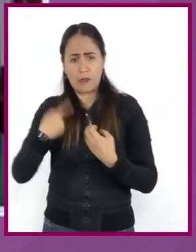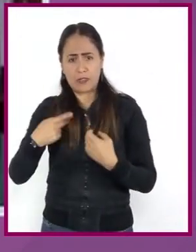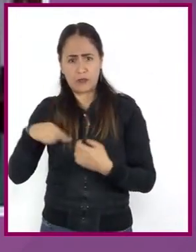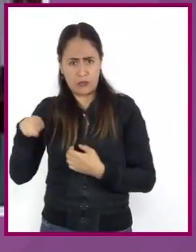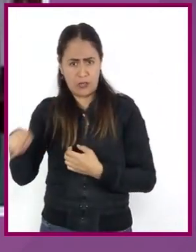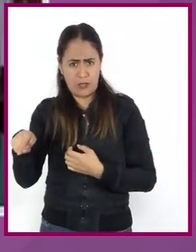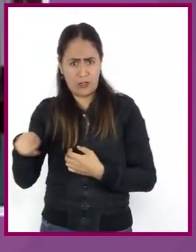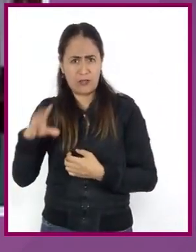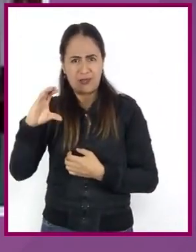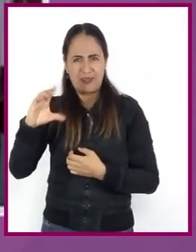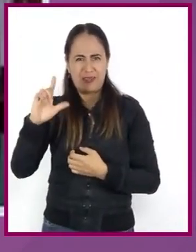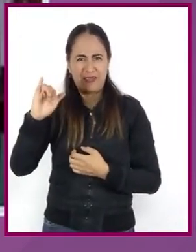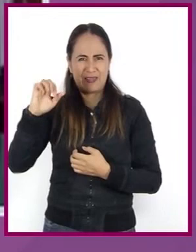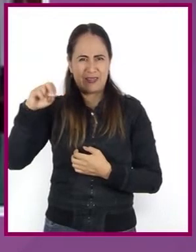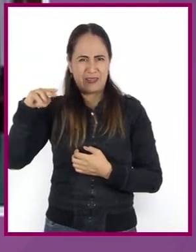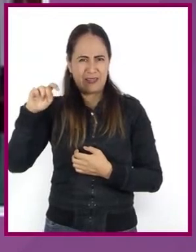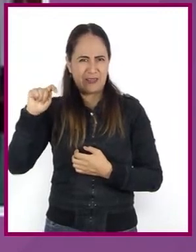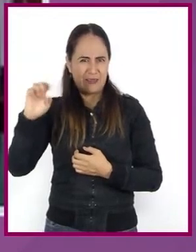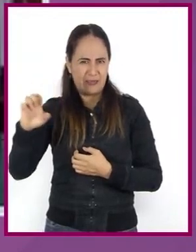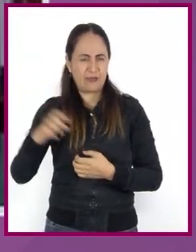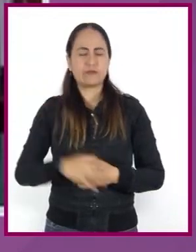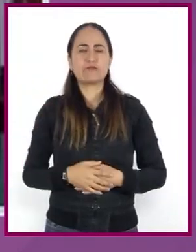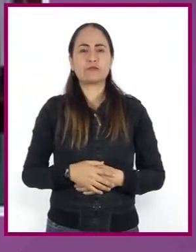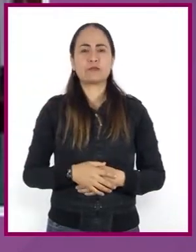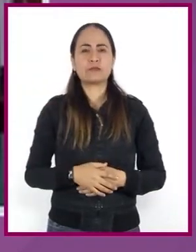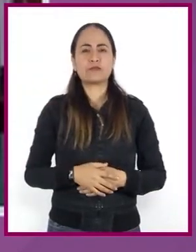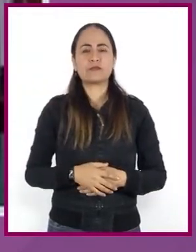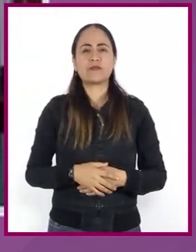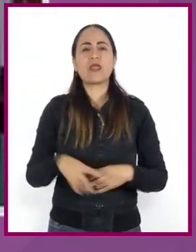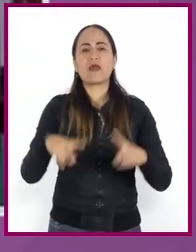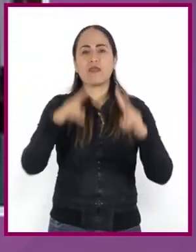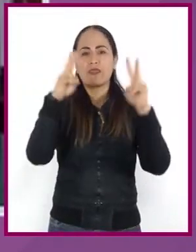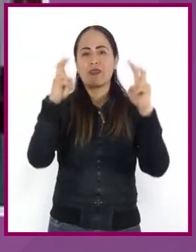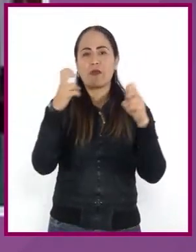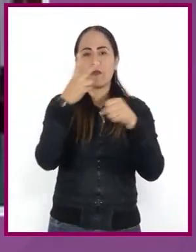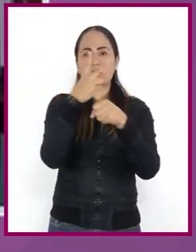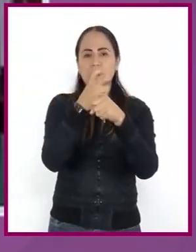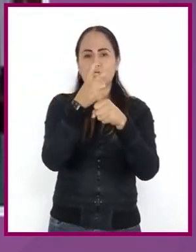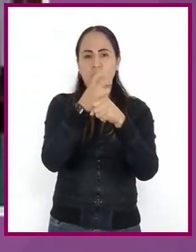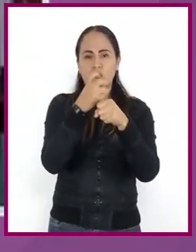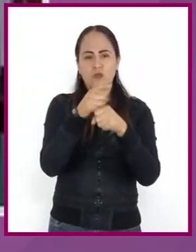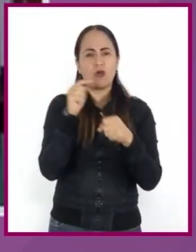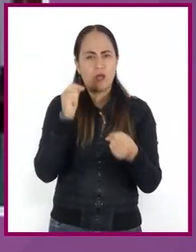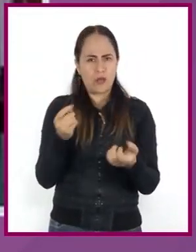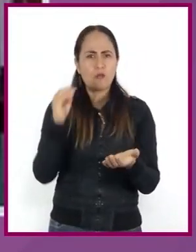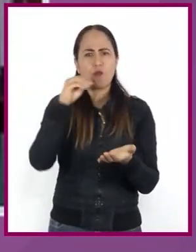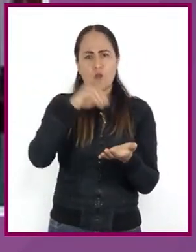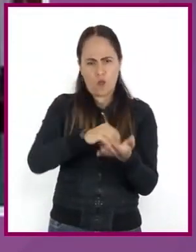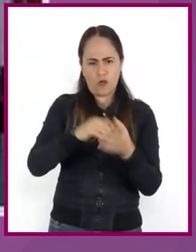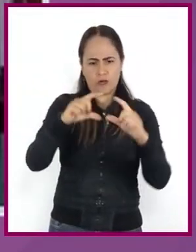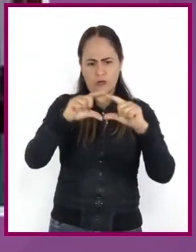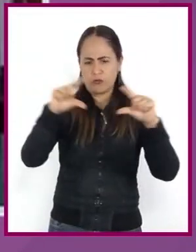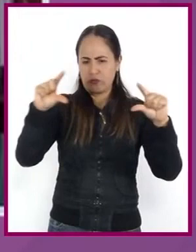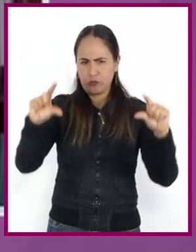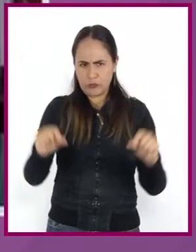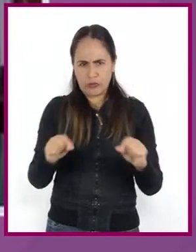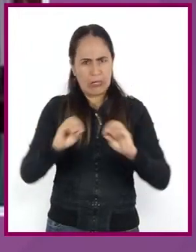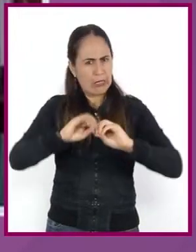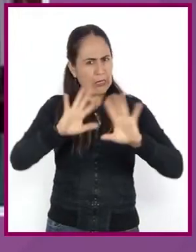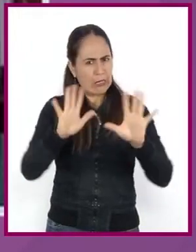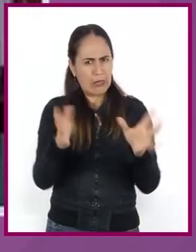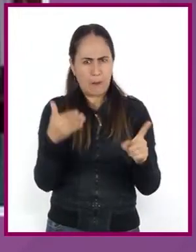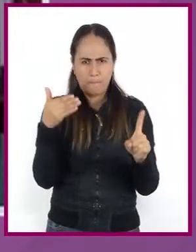Y en el apartado de subtítulos o enclausulado, precisamente se deben también, mediante un texto claro,